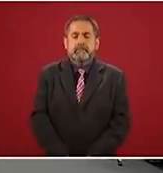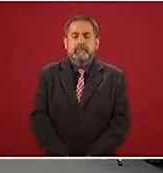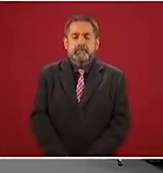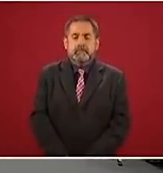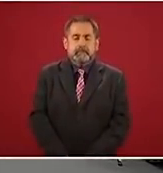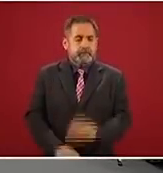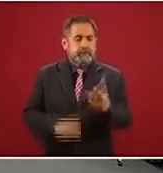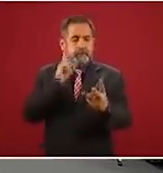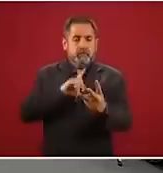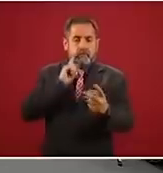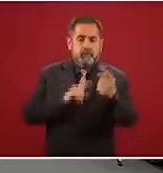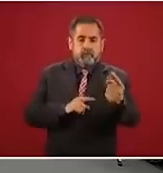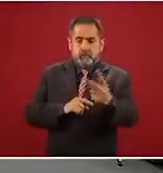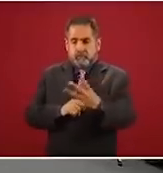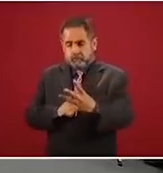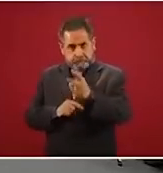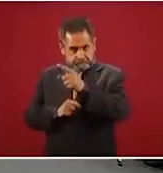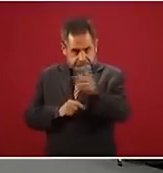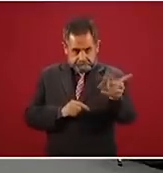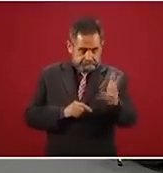Tres mujeres. Allá.